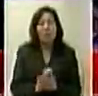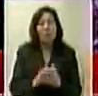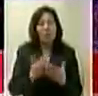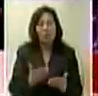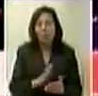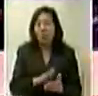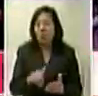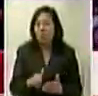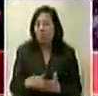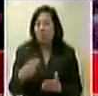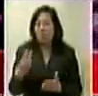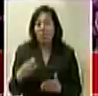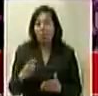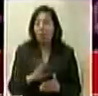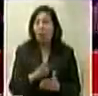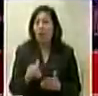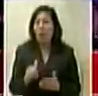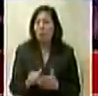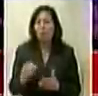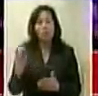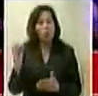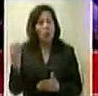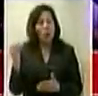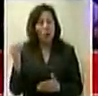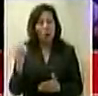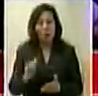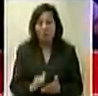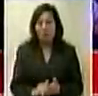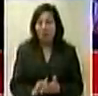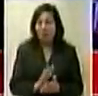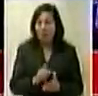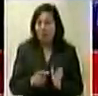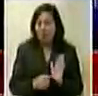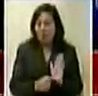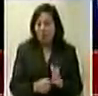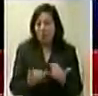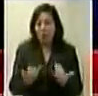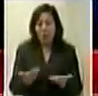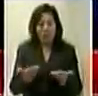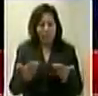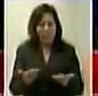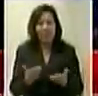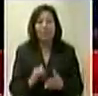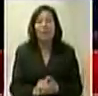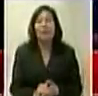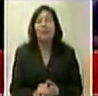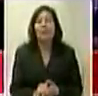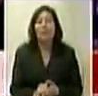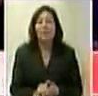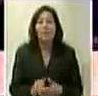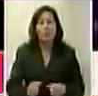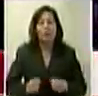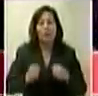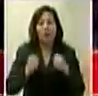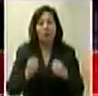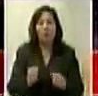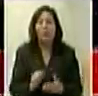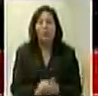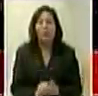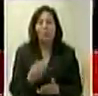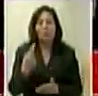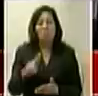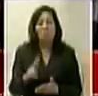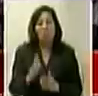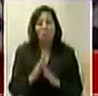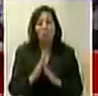todas las mamás y a todos los jóvenes y a todos los presentes que están acá luchando por